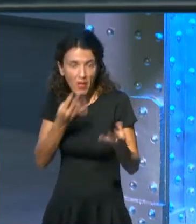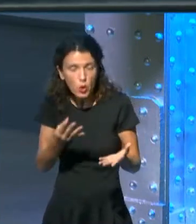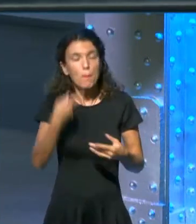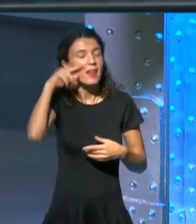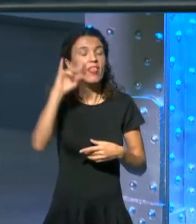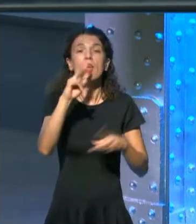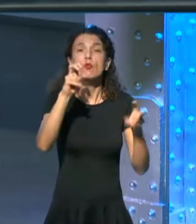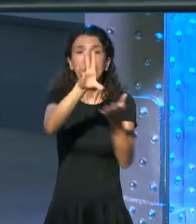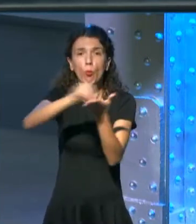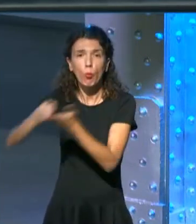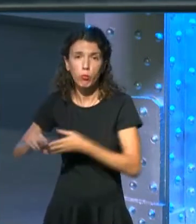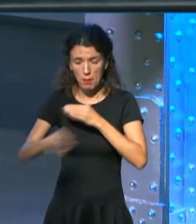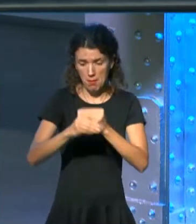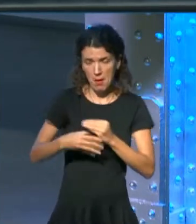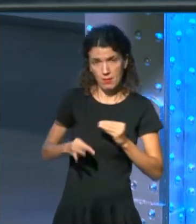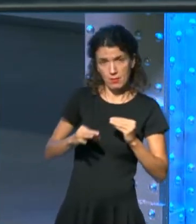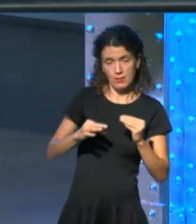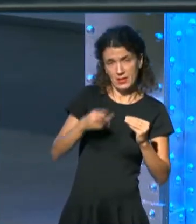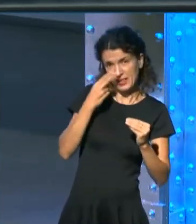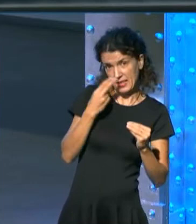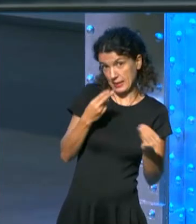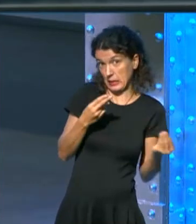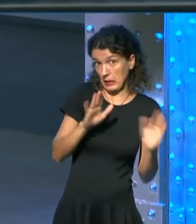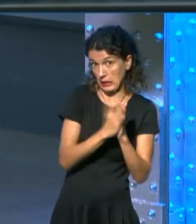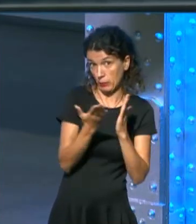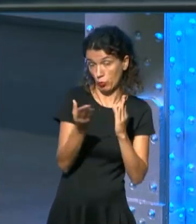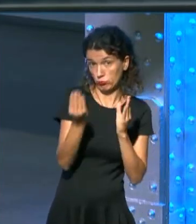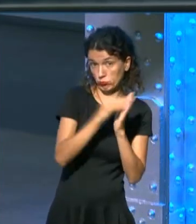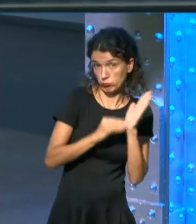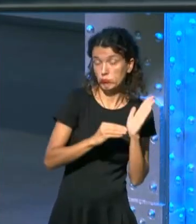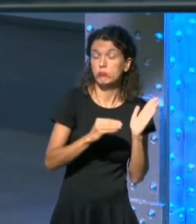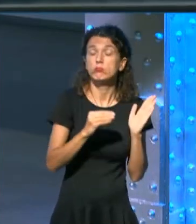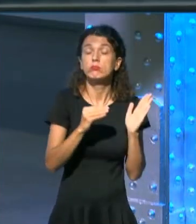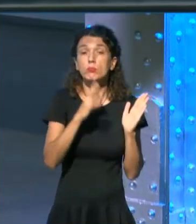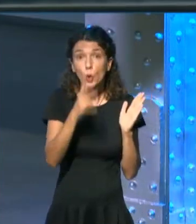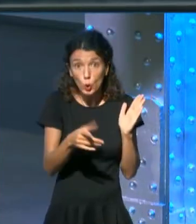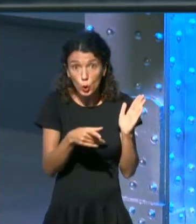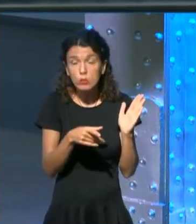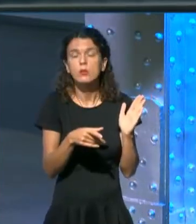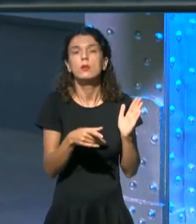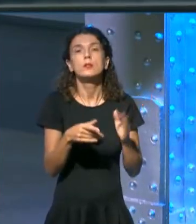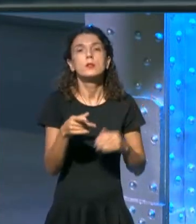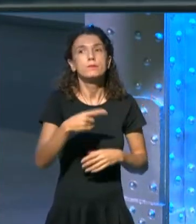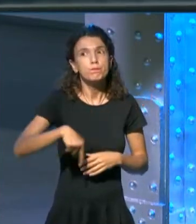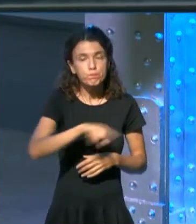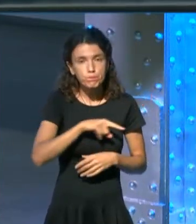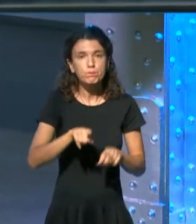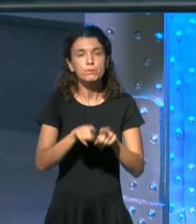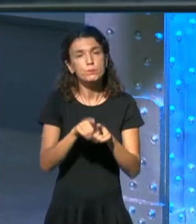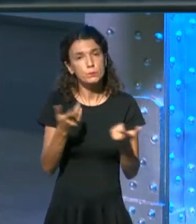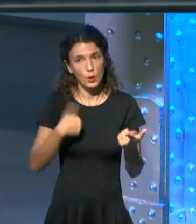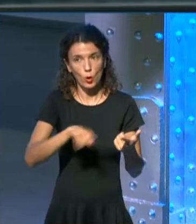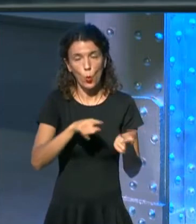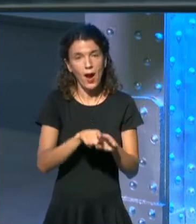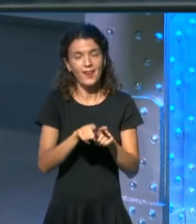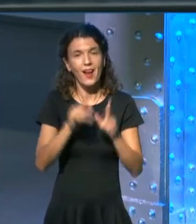experiencias que merece la pena incorporar al libro. Porque, todo hay que decirlo, hemos tomado un buen trago de nuestra